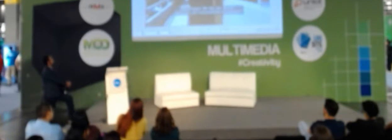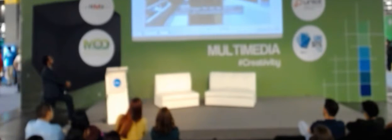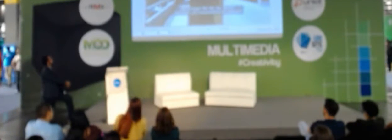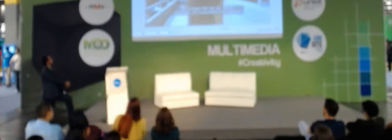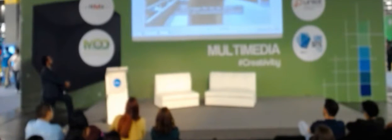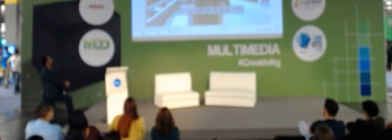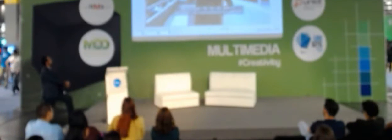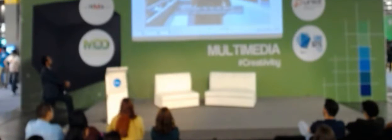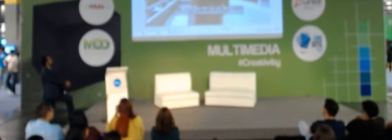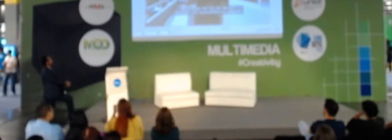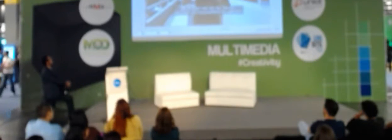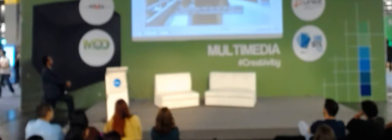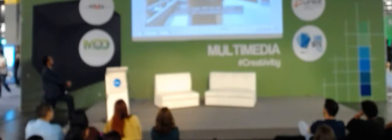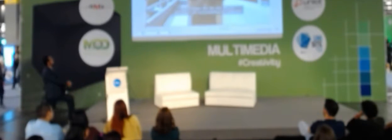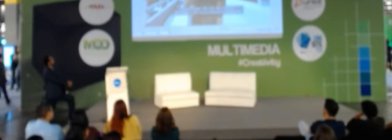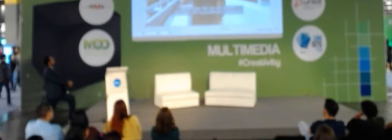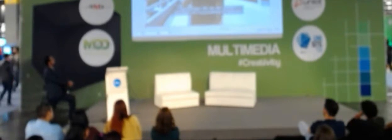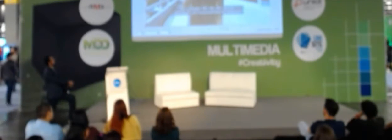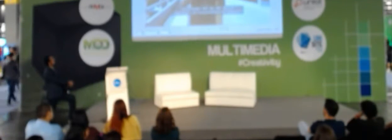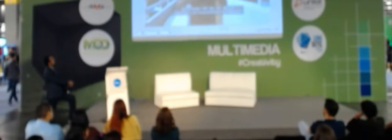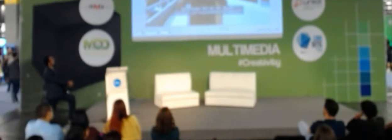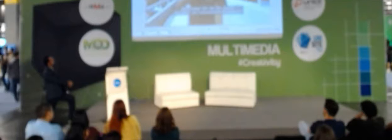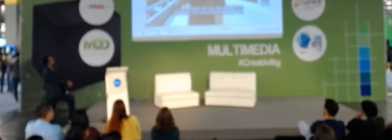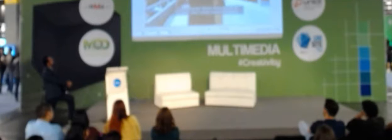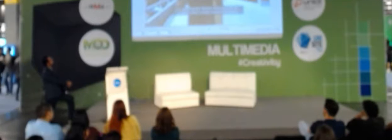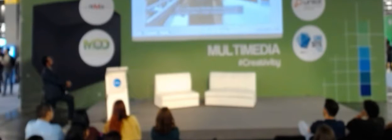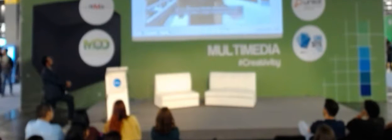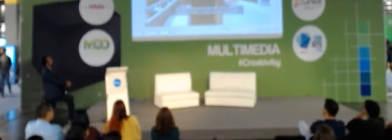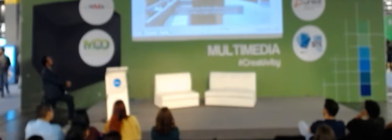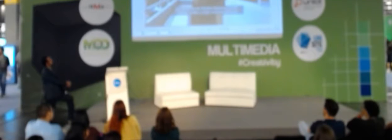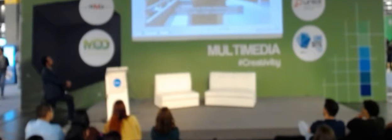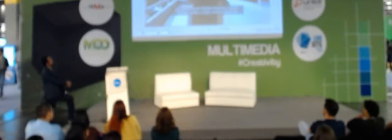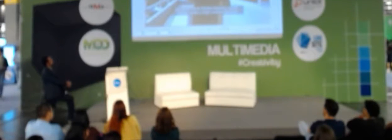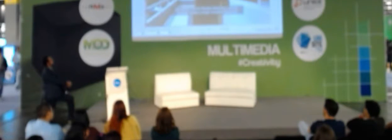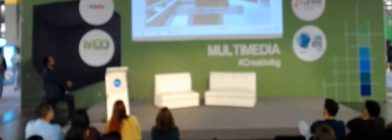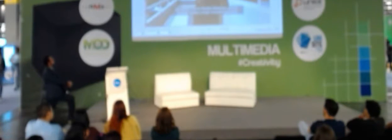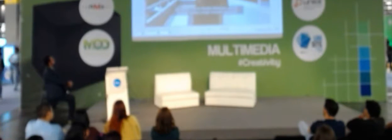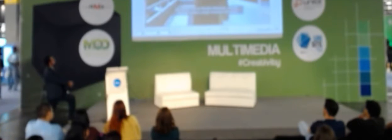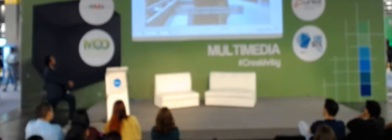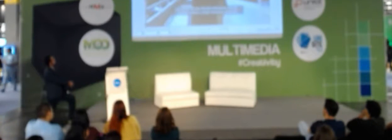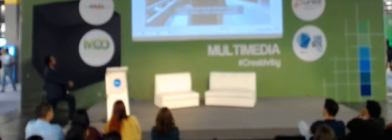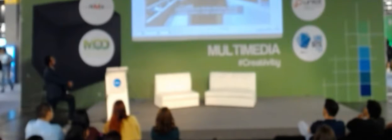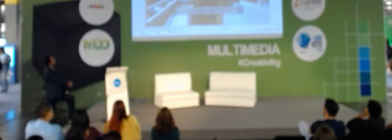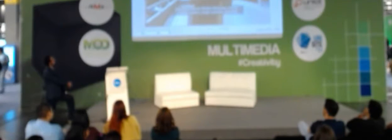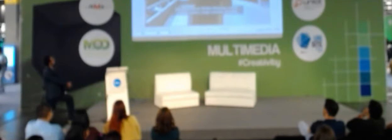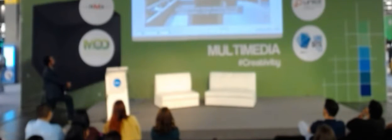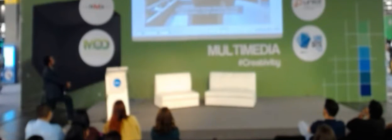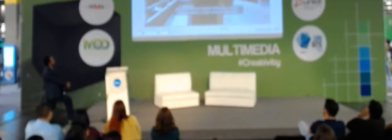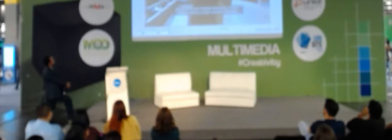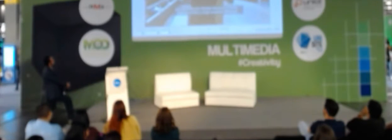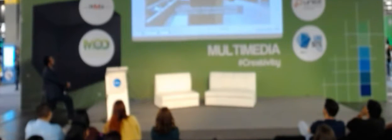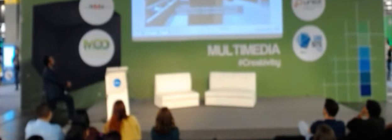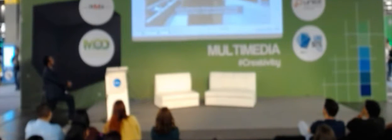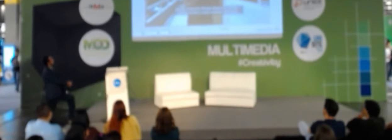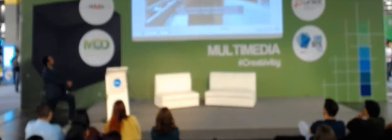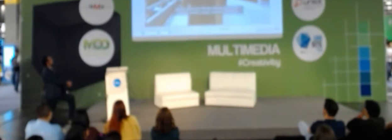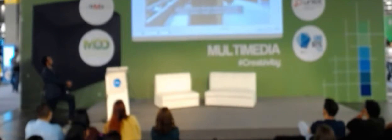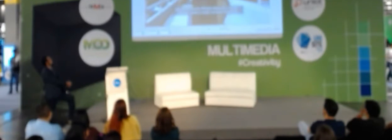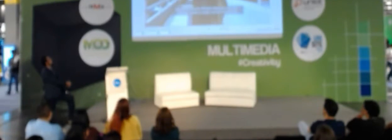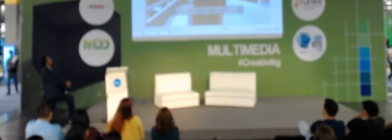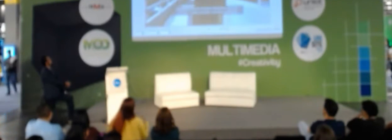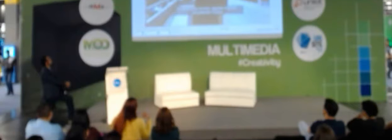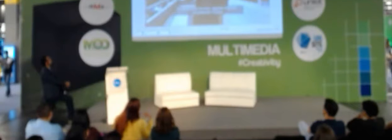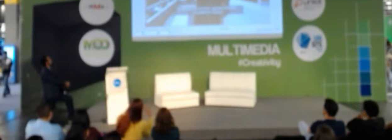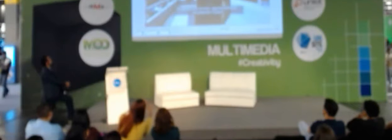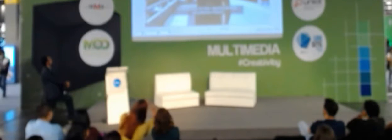Bueno, ¿qué pasa? ¿Es responsabilidad del gobierno? Por eso todos los sordos debemos unirnos, trabajar juntos y exigir nuestros